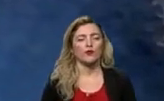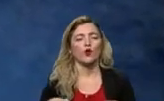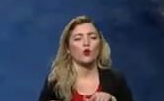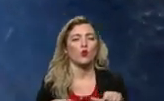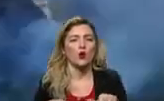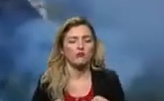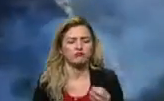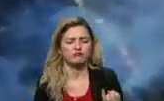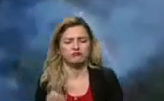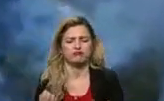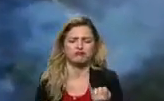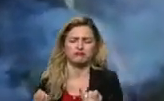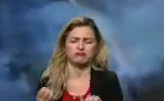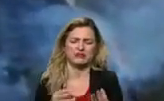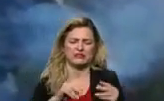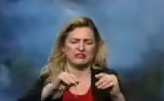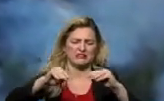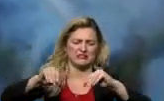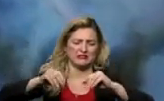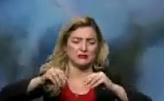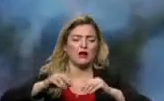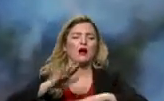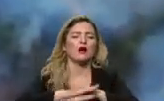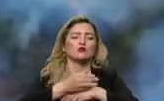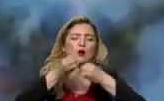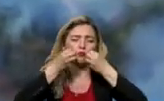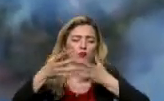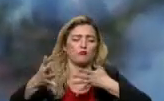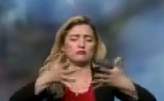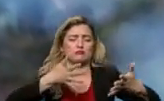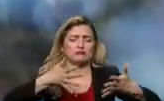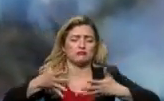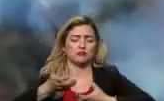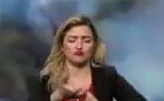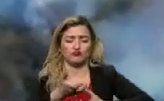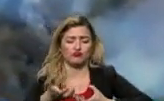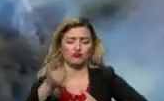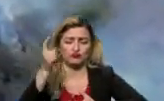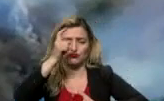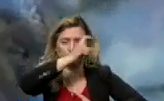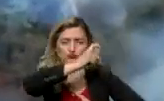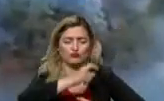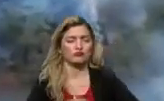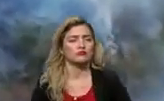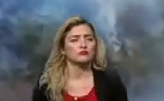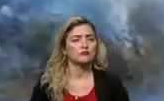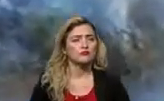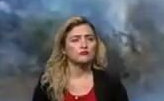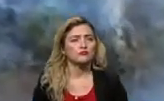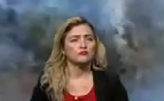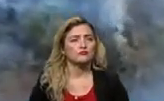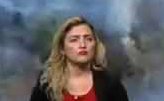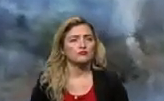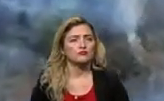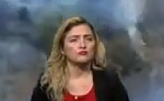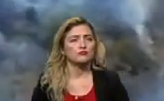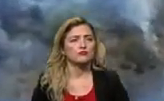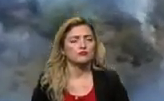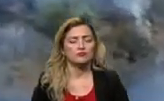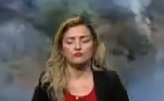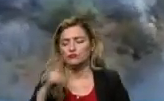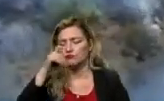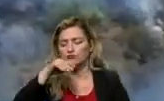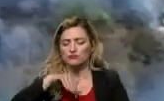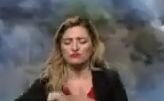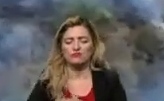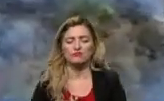y bosque los fuertes vientos registrados en el sector dificultaron las labores de sofocación de los bomberos y debido a la dificultad de acceso el